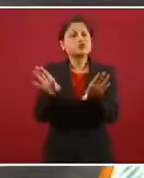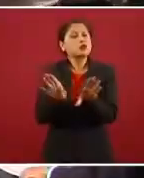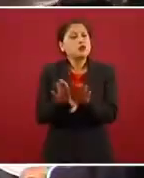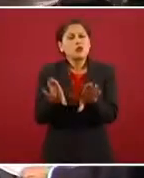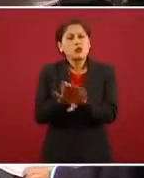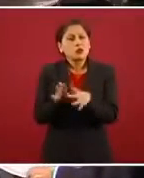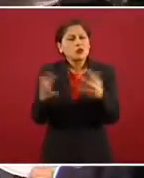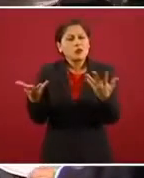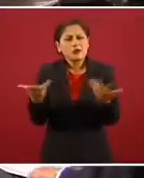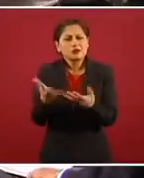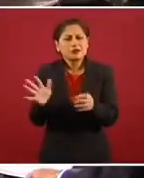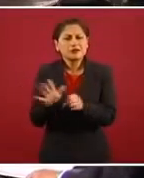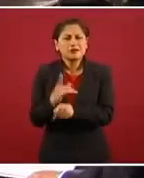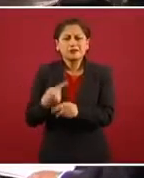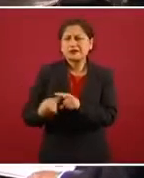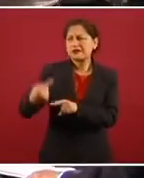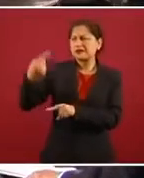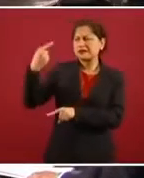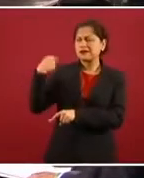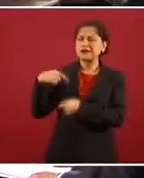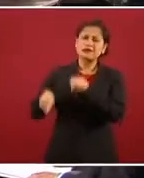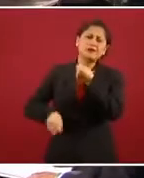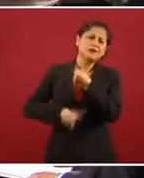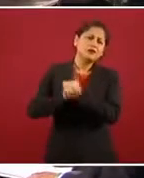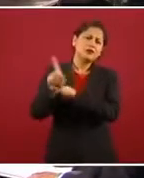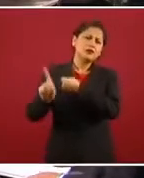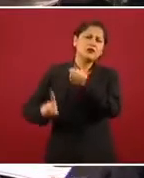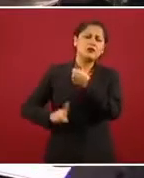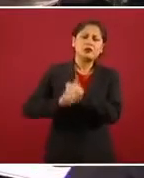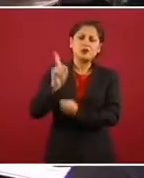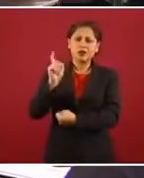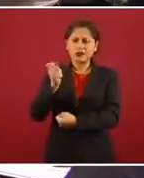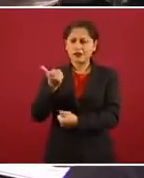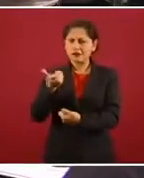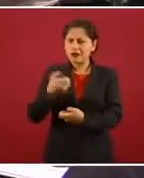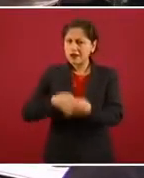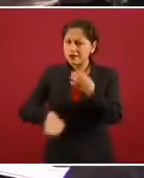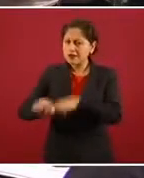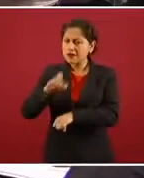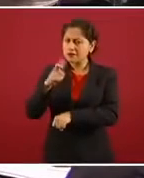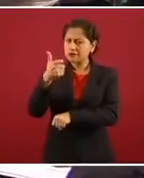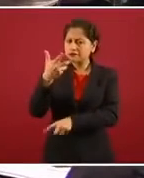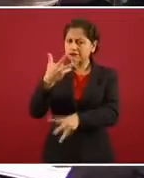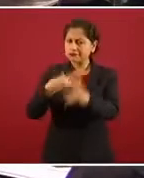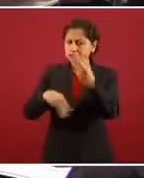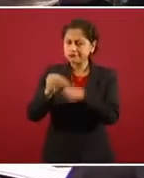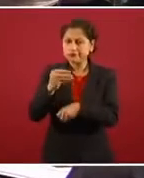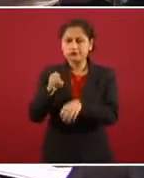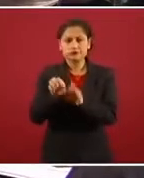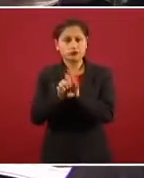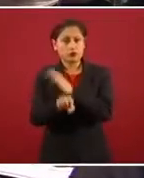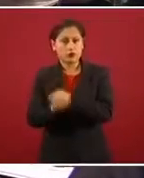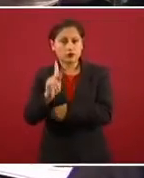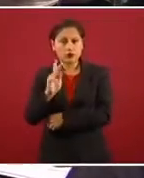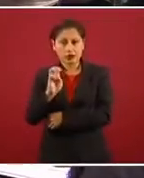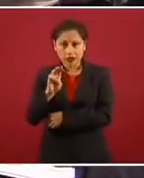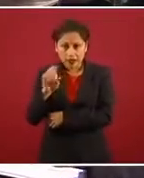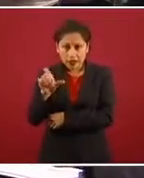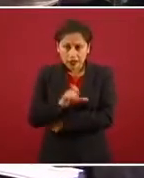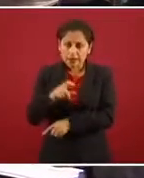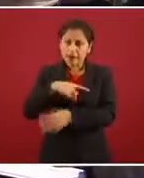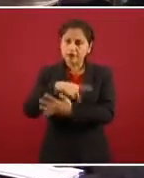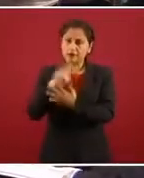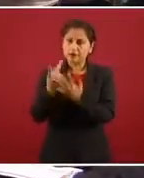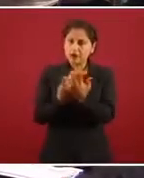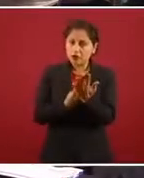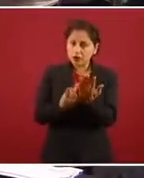carga económica y financiera, incluido Pemex, incluido los programas sociales que ya están